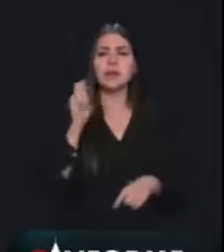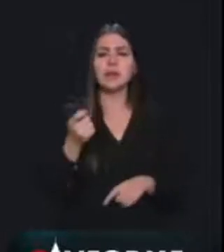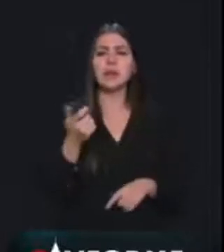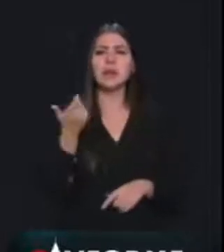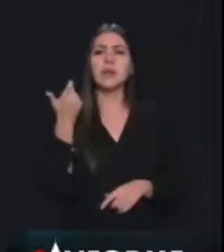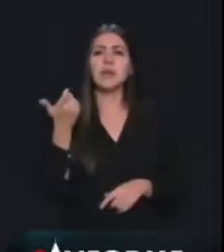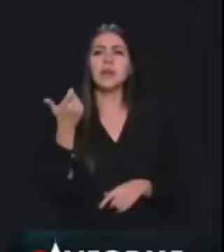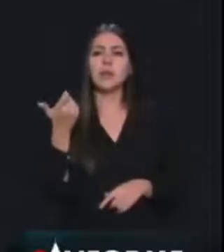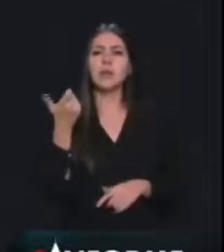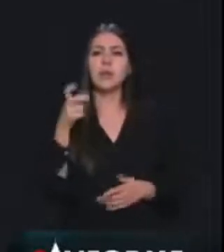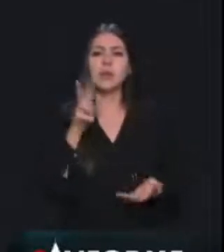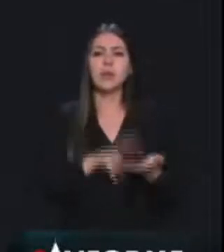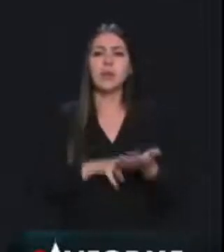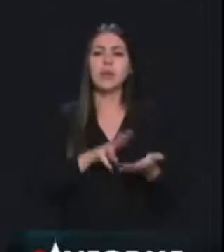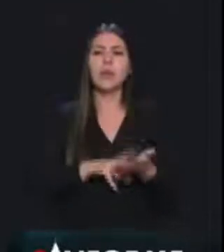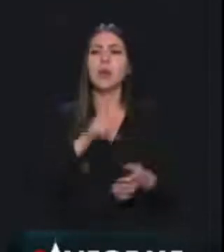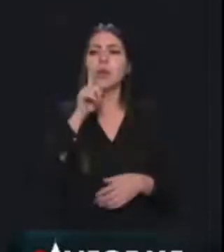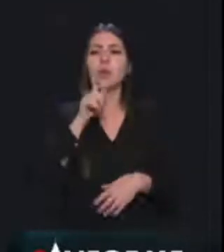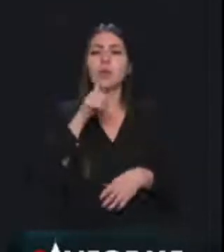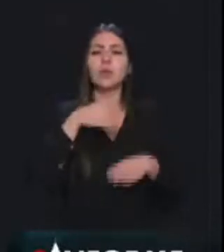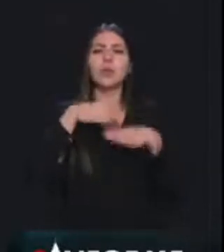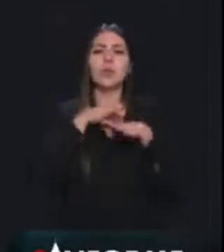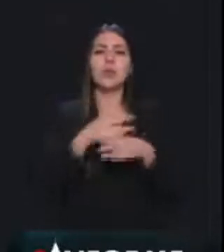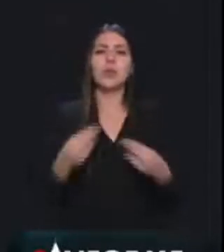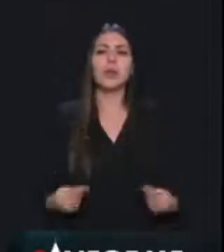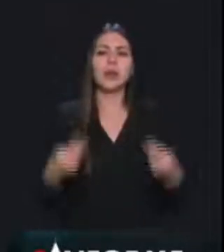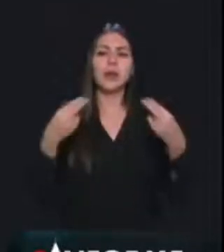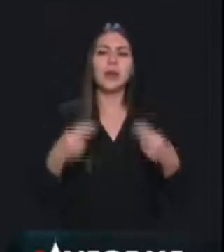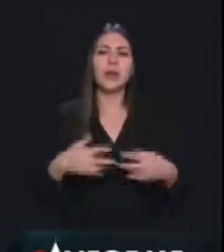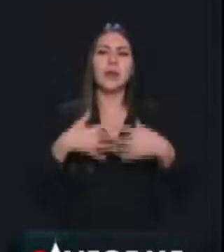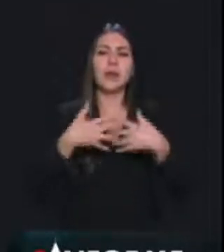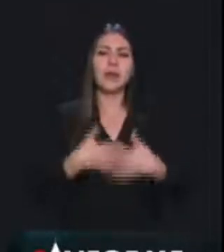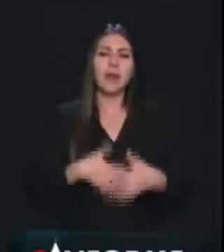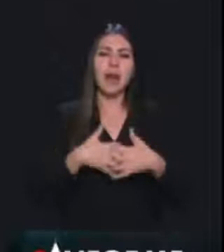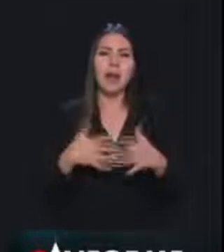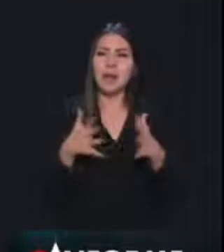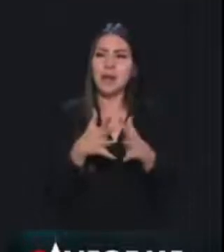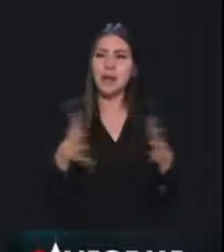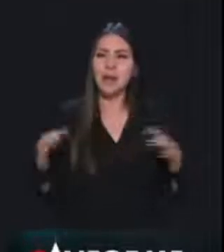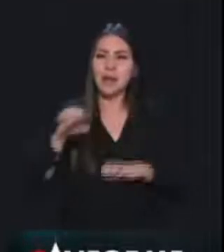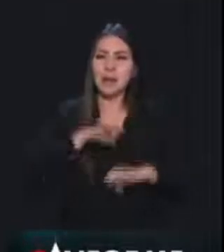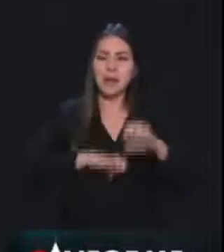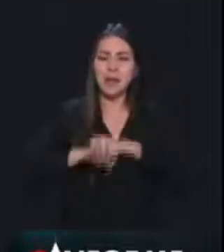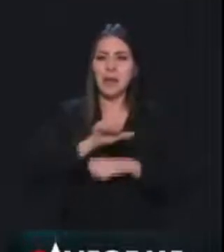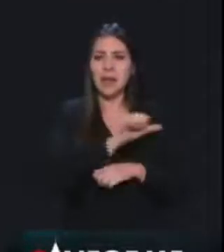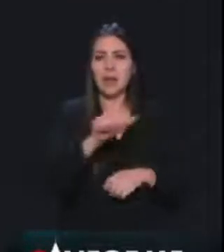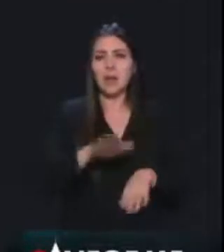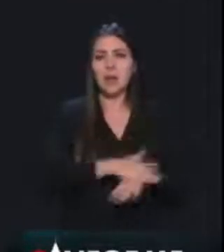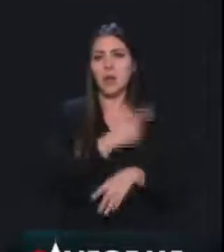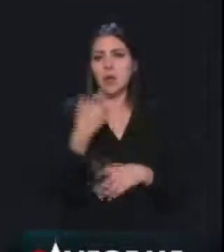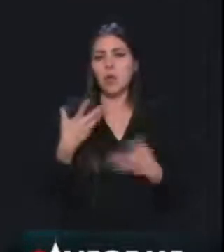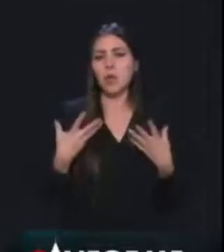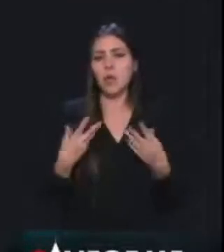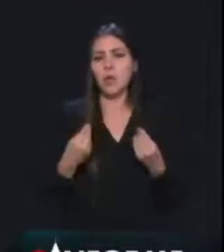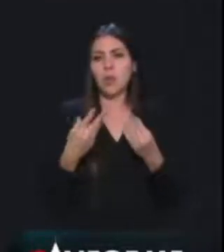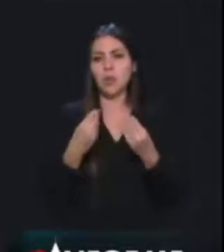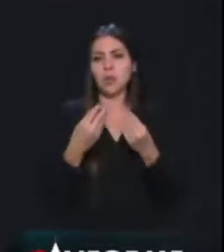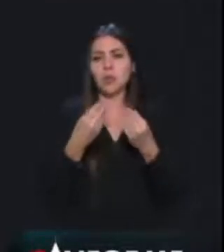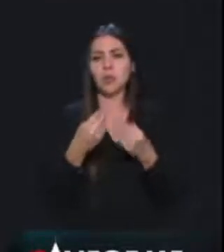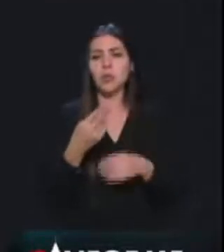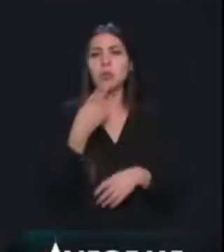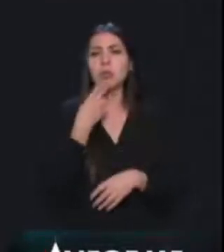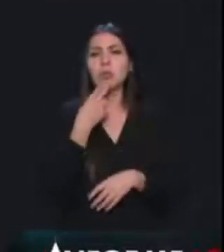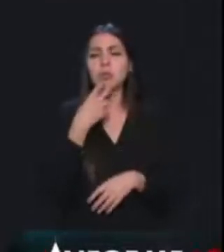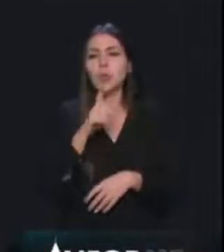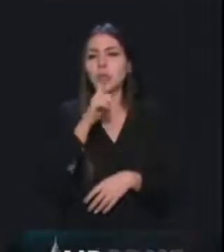luz para el sector industrial, en el cual por sus volúmenes y por el tipo de características, volúmenes de kilowatts que